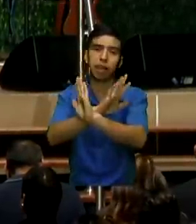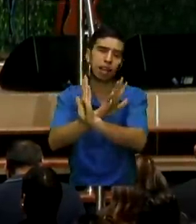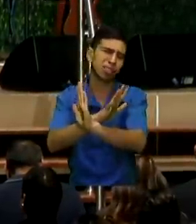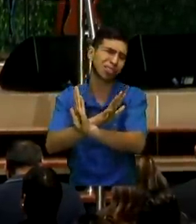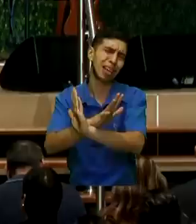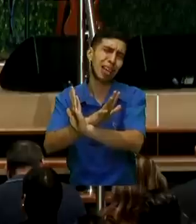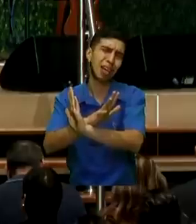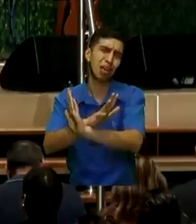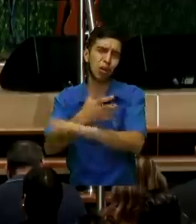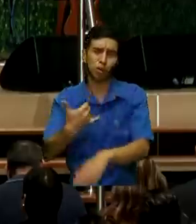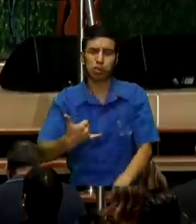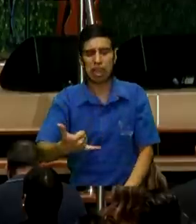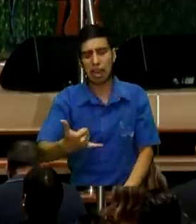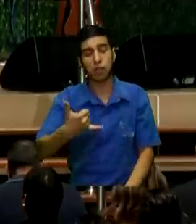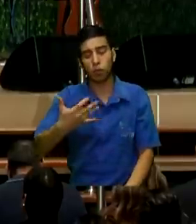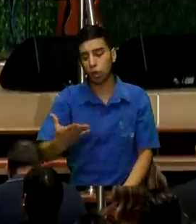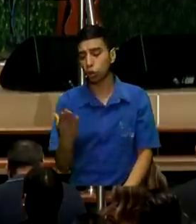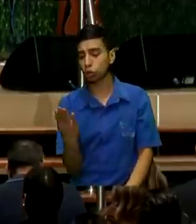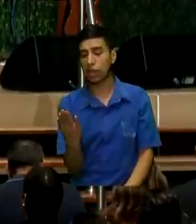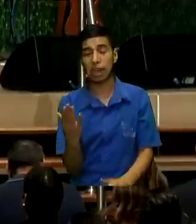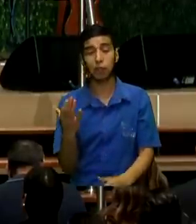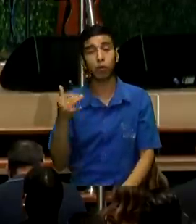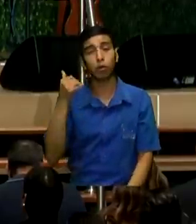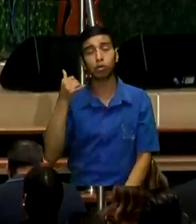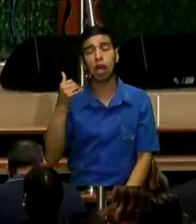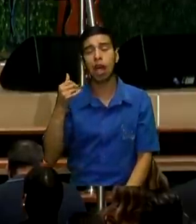¿por qué tiene de malo, hermano? No es cuerpo humano, pues.